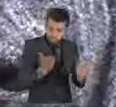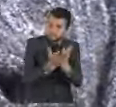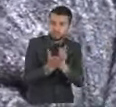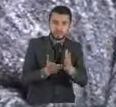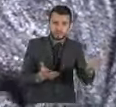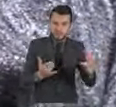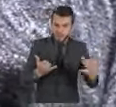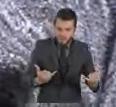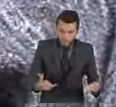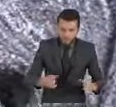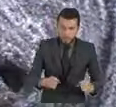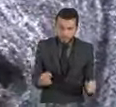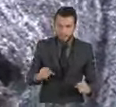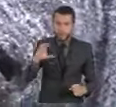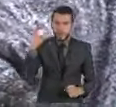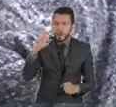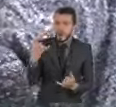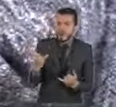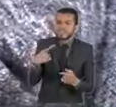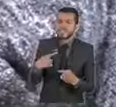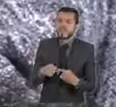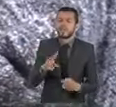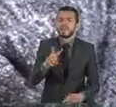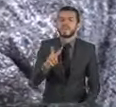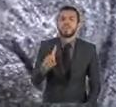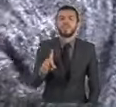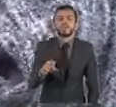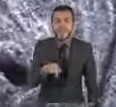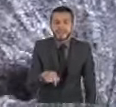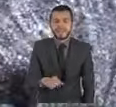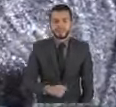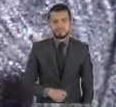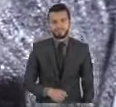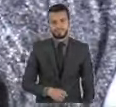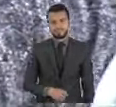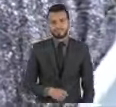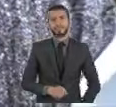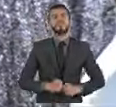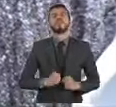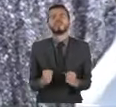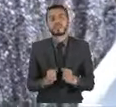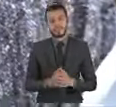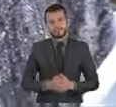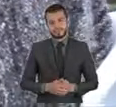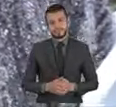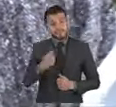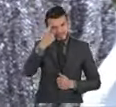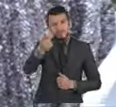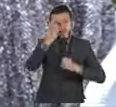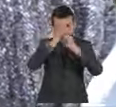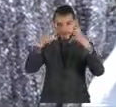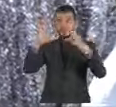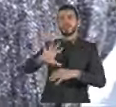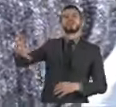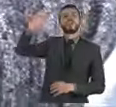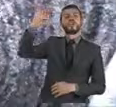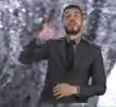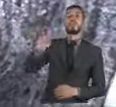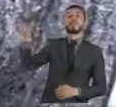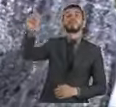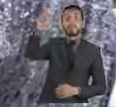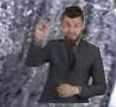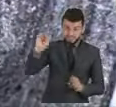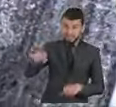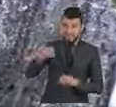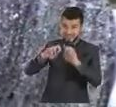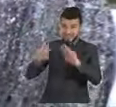en el siglo XXI. No quiero ni imaginarme cómo serán las cifras en otras regiones de Colombia. Dolorosísimo.